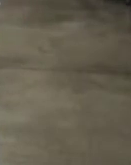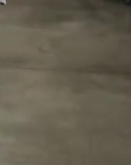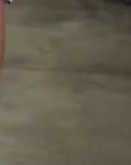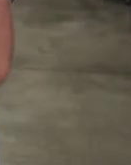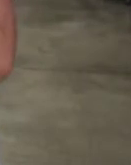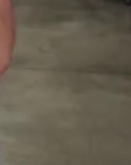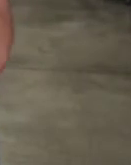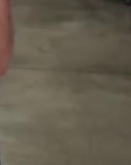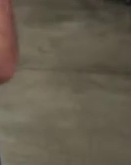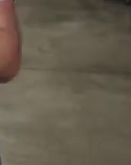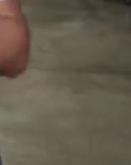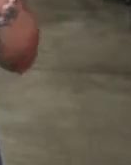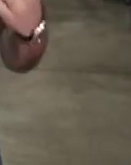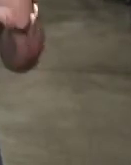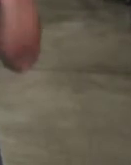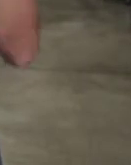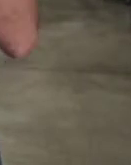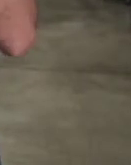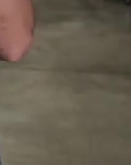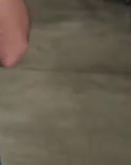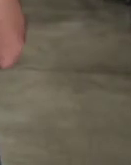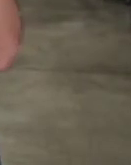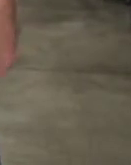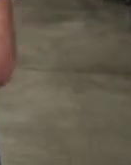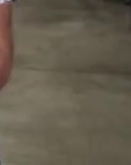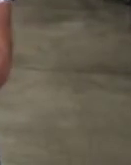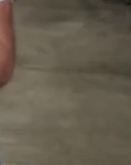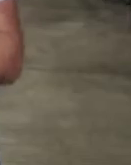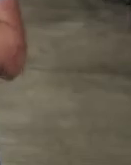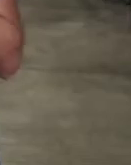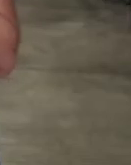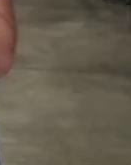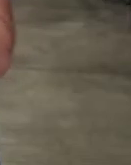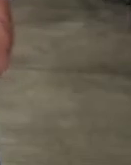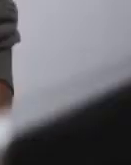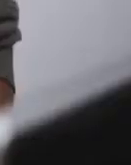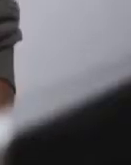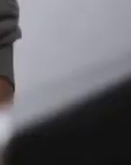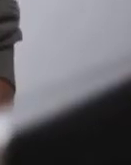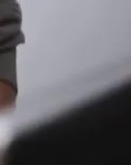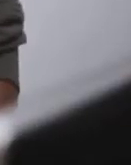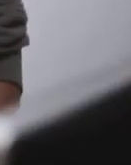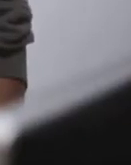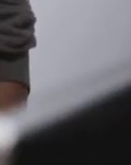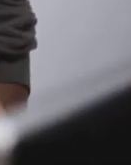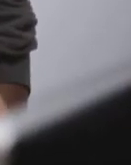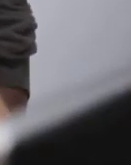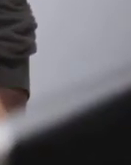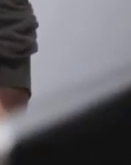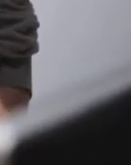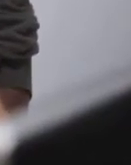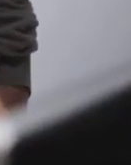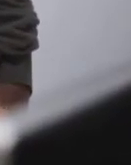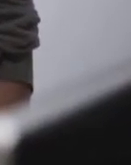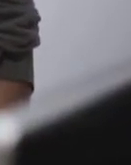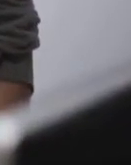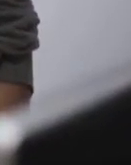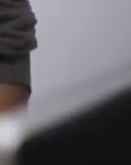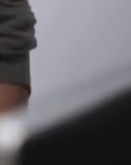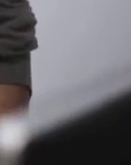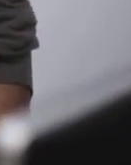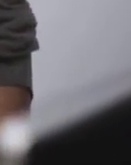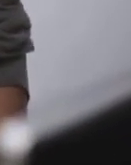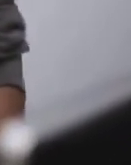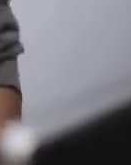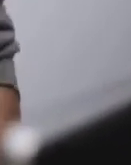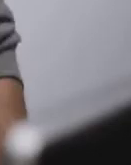de map painting. ¿Para qué? Para que a la hora de hacer una producción, uno saber de qué se está hablando, qué le puedo